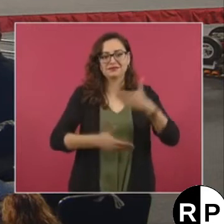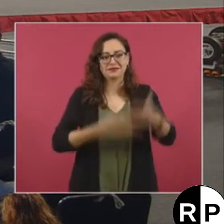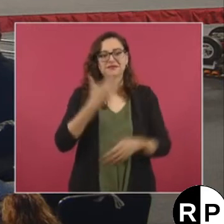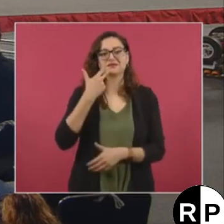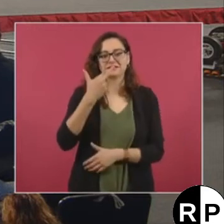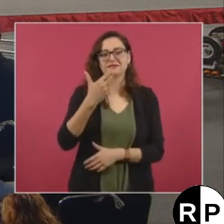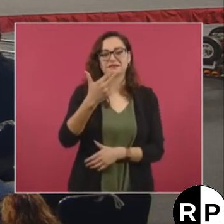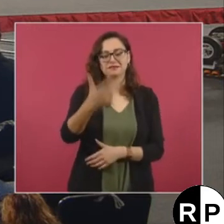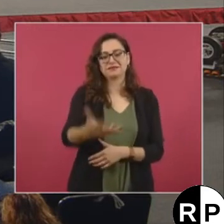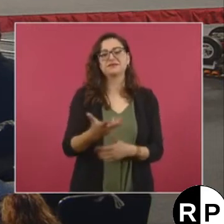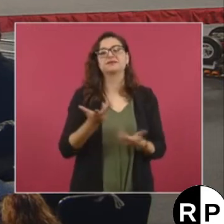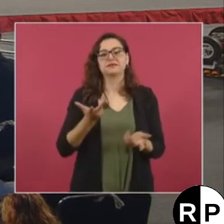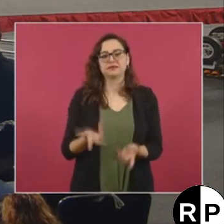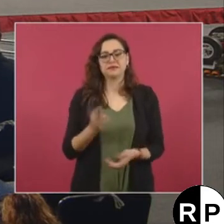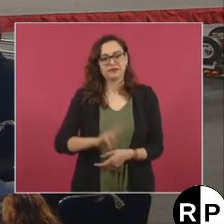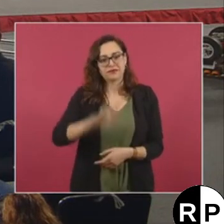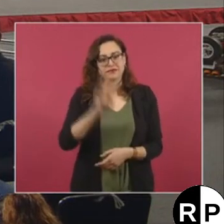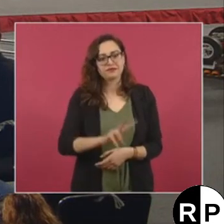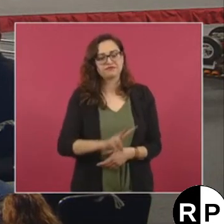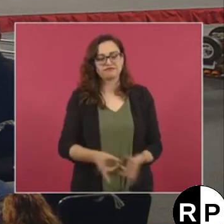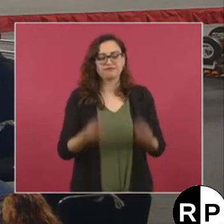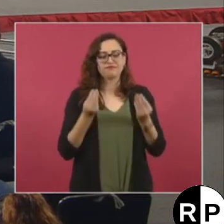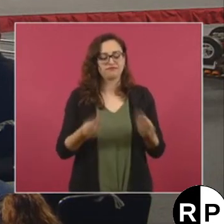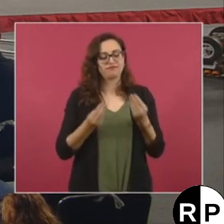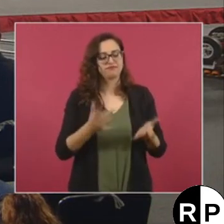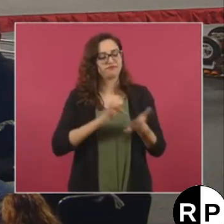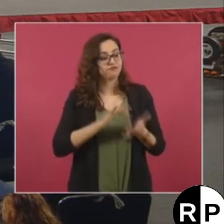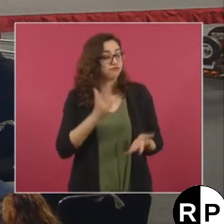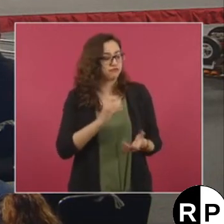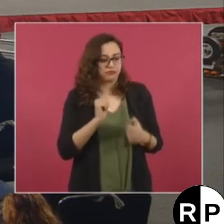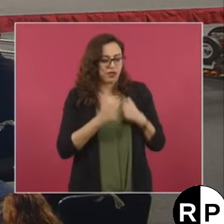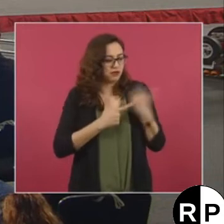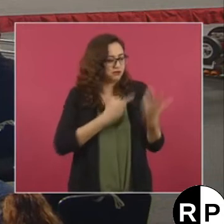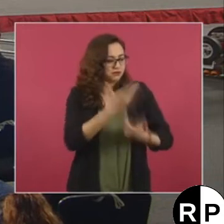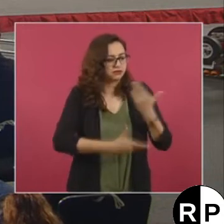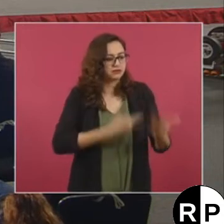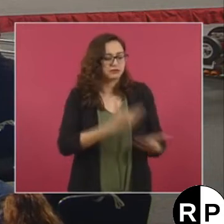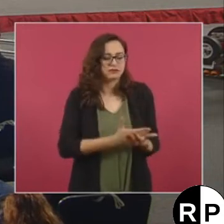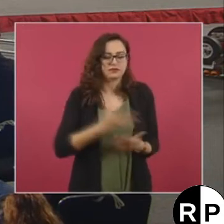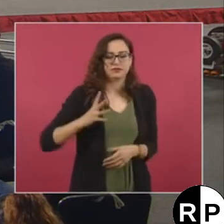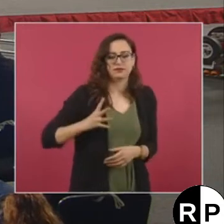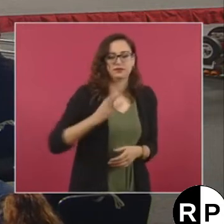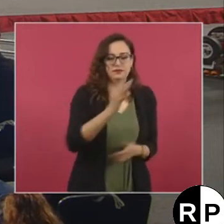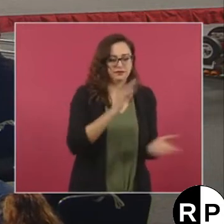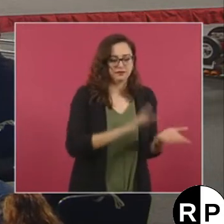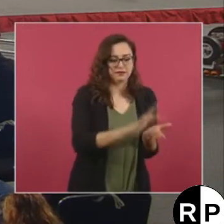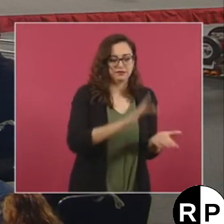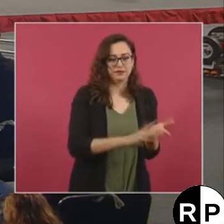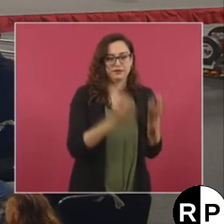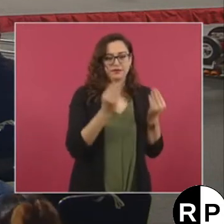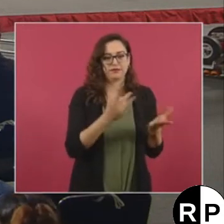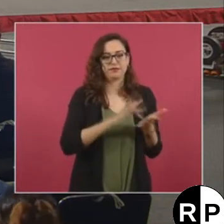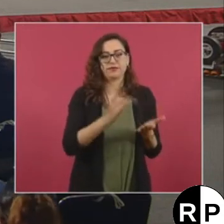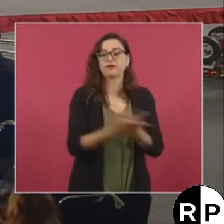para nuestros niños y nuestras niñas. De verdad, muchas gracias y estoy a tus órdenes, lo que podamos apoyar, estamos para servirte, maestra. Muchas gracias.